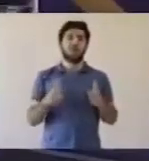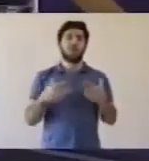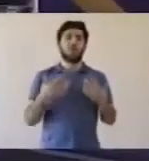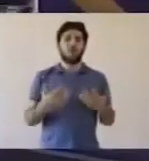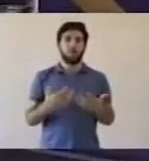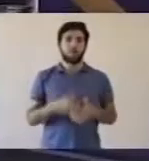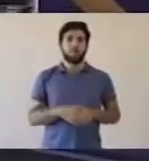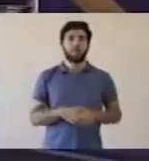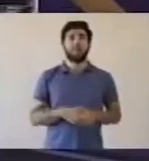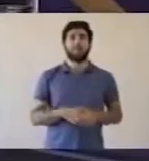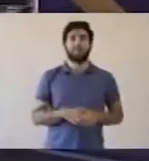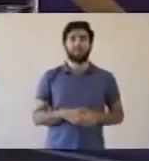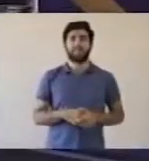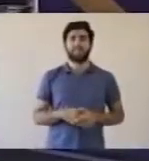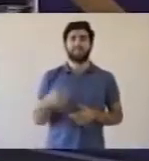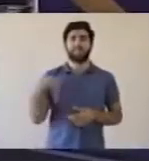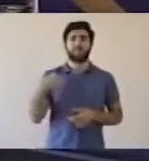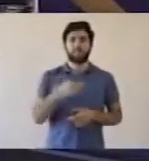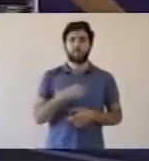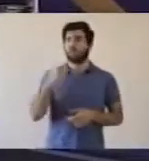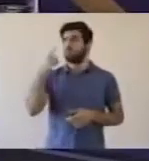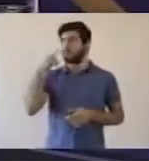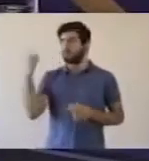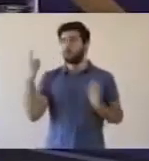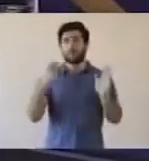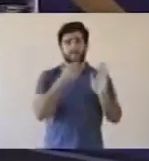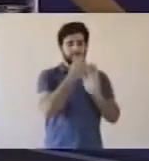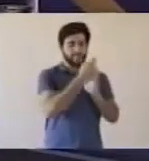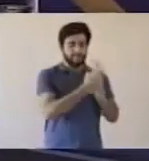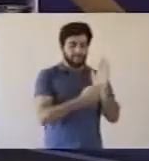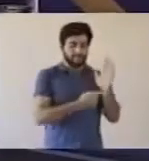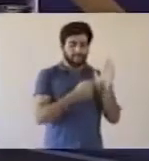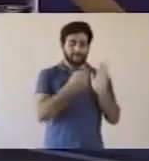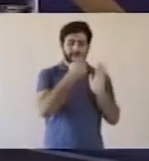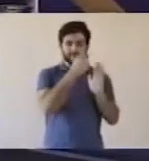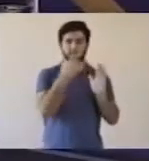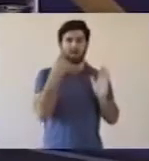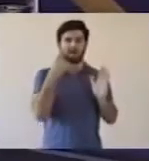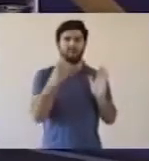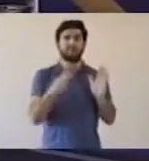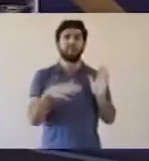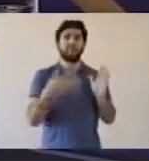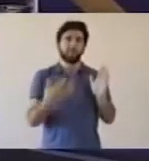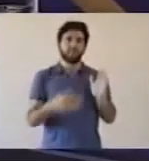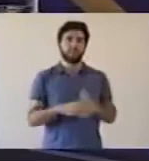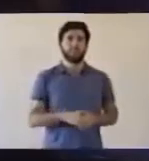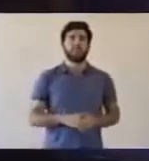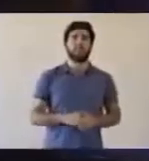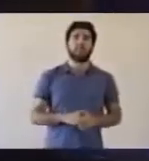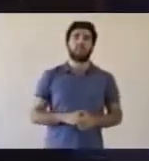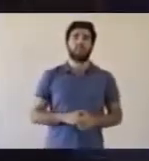pieza musical vamos a dibujar los siguientes trazos que tengo por acá.